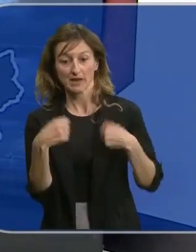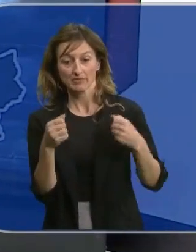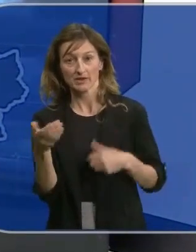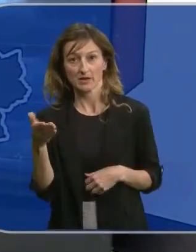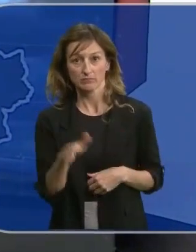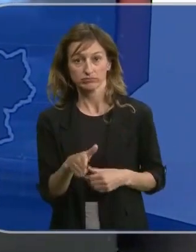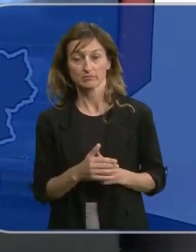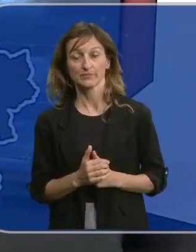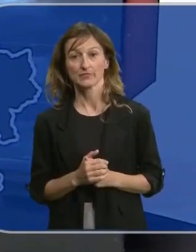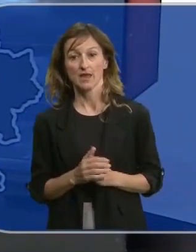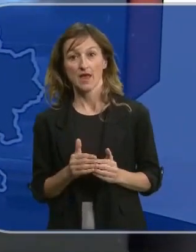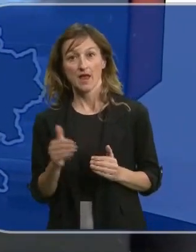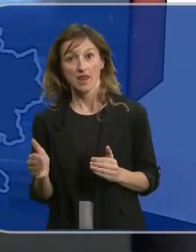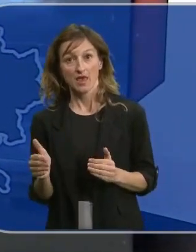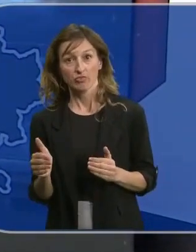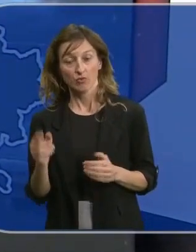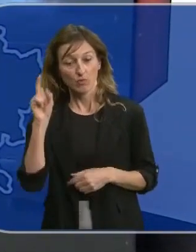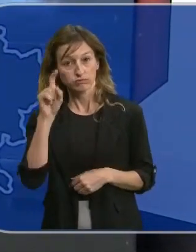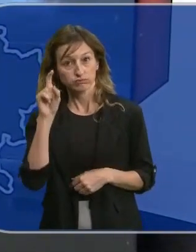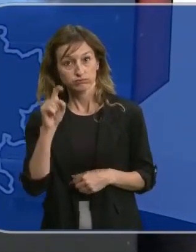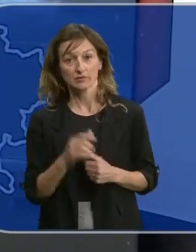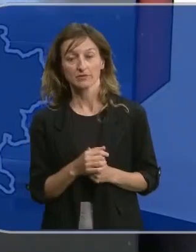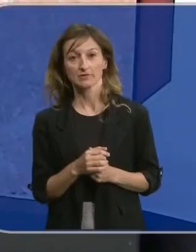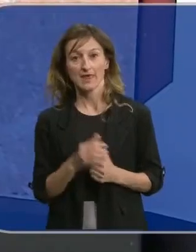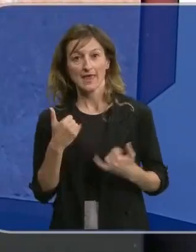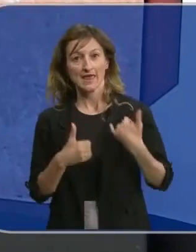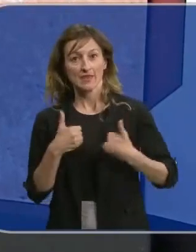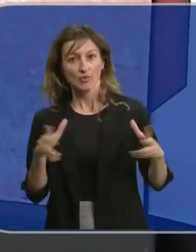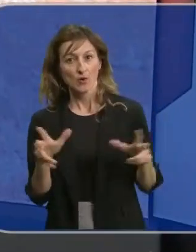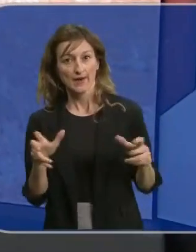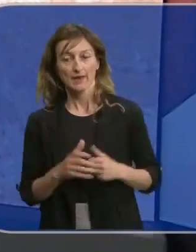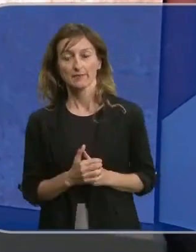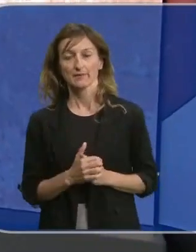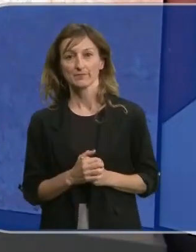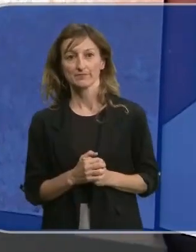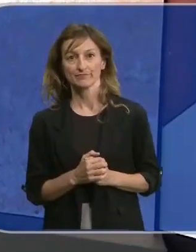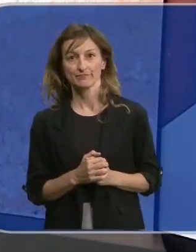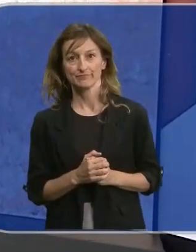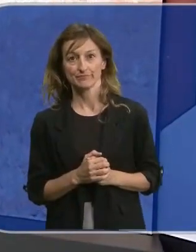prácticas de vuelo junto a ella iba su monitor que está herido grave